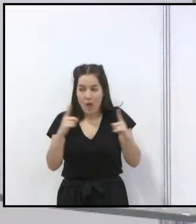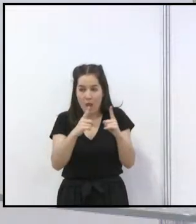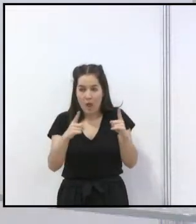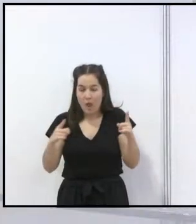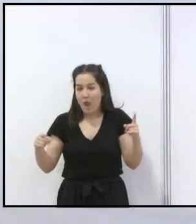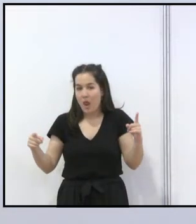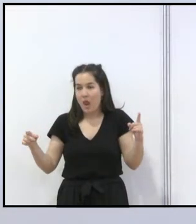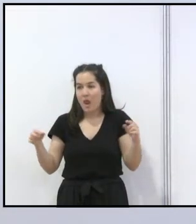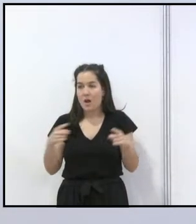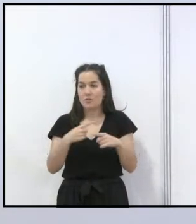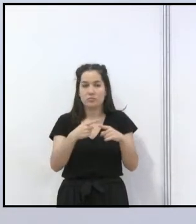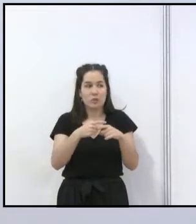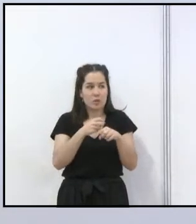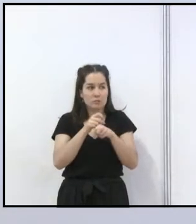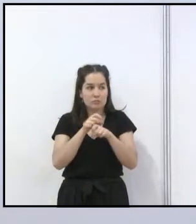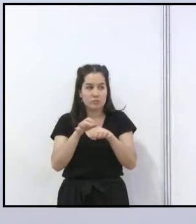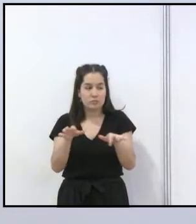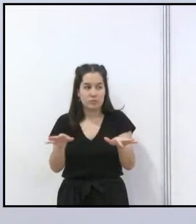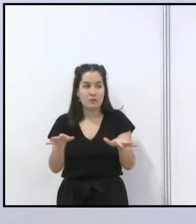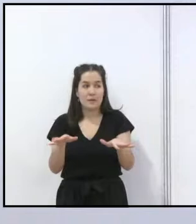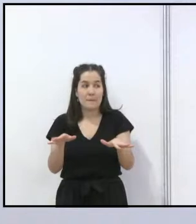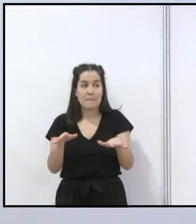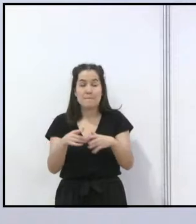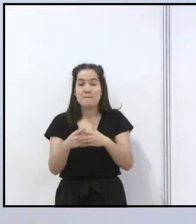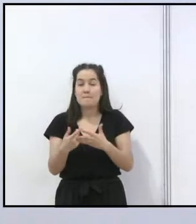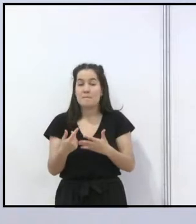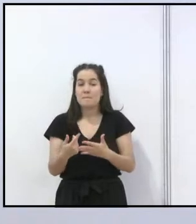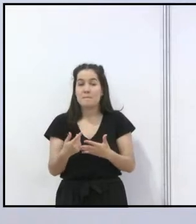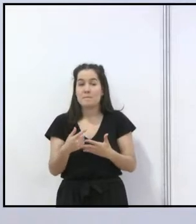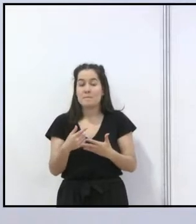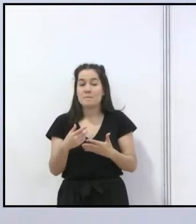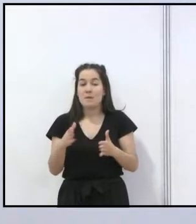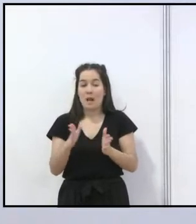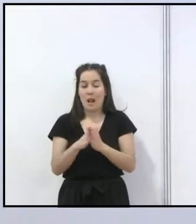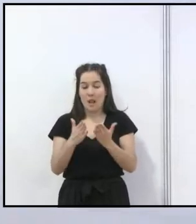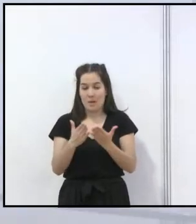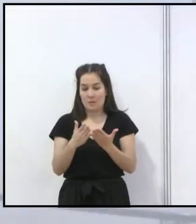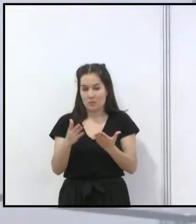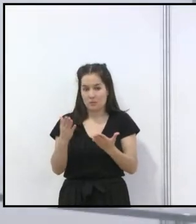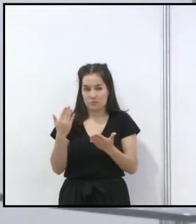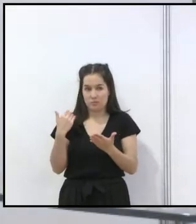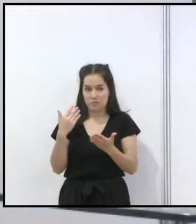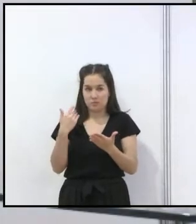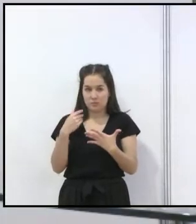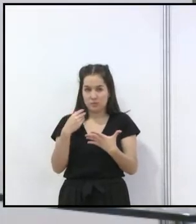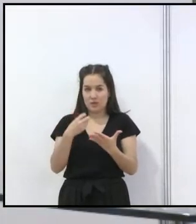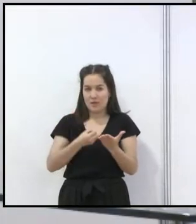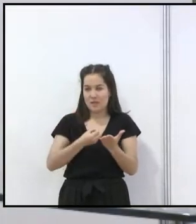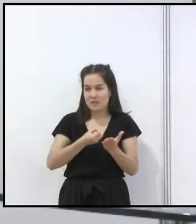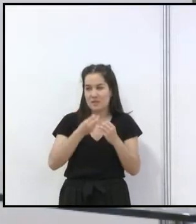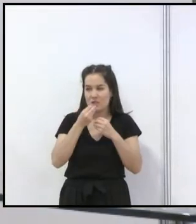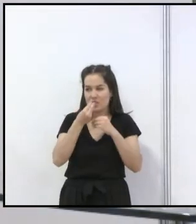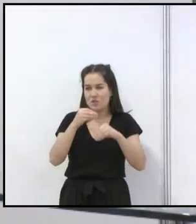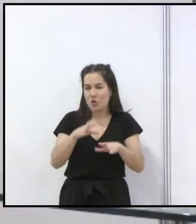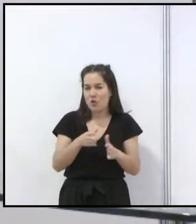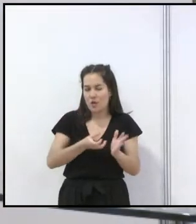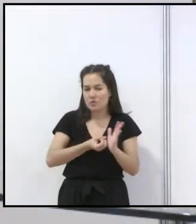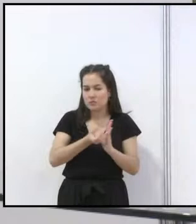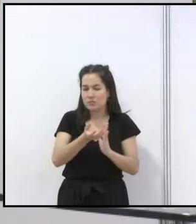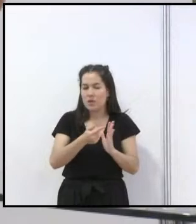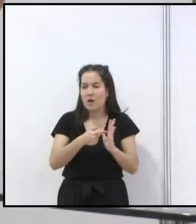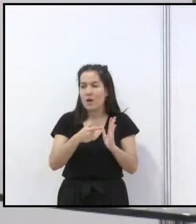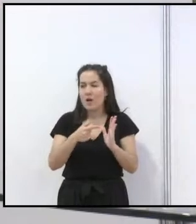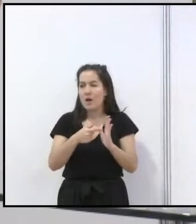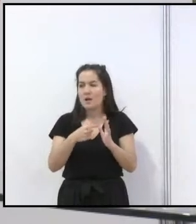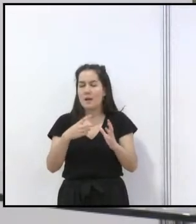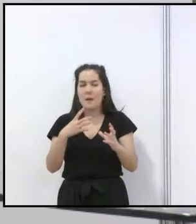En mi caso, yo puedo decir que mi libro anterior de relatos, La condición animal, es un libro que también ha buscado hacer una visión planetaria, porque